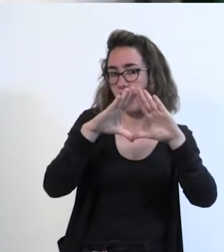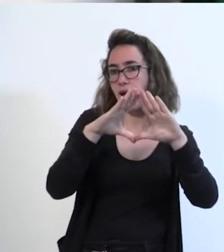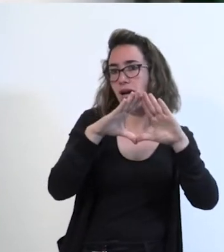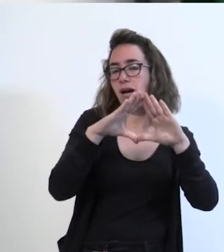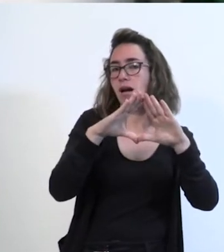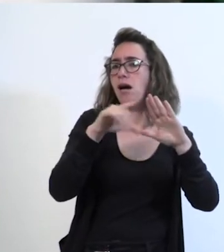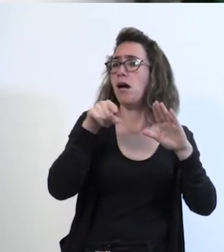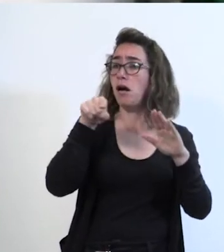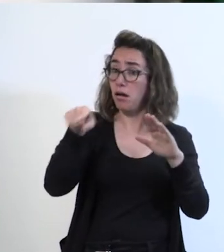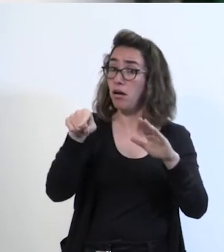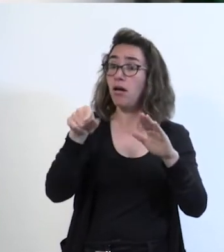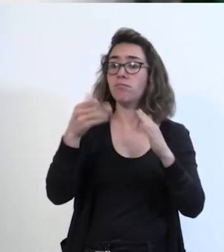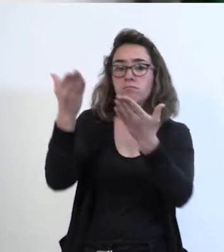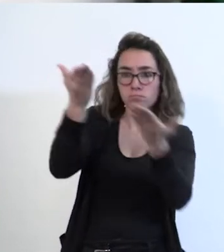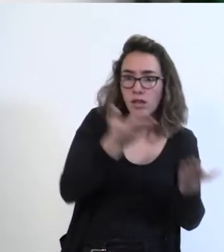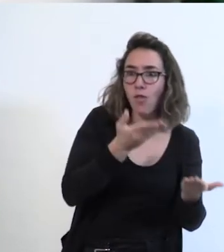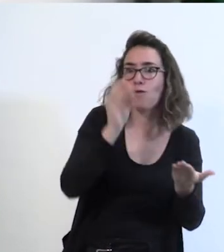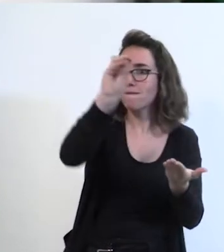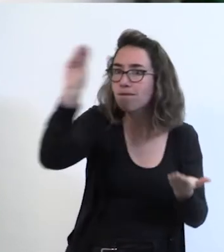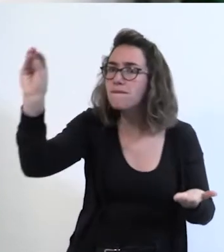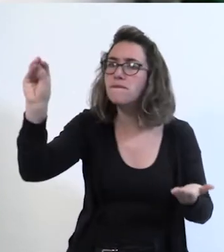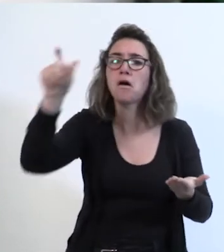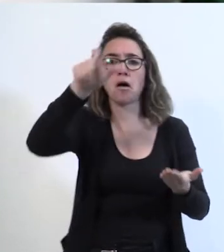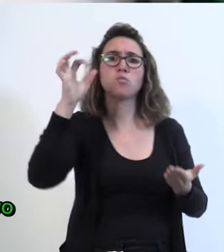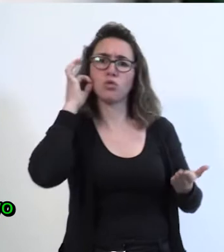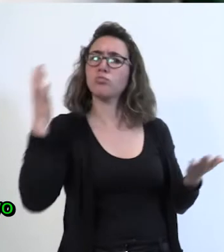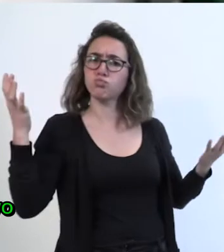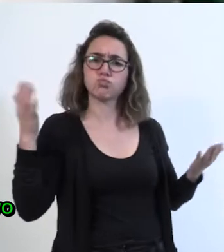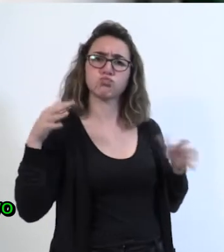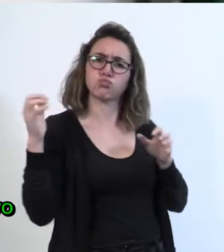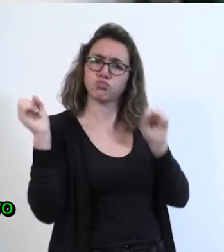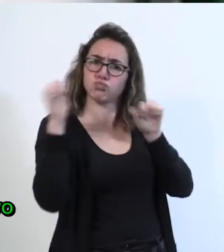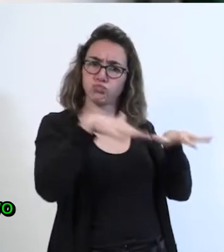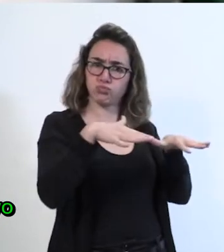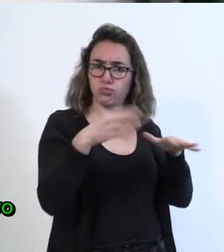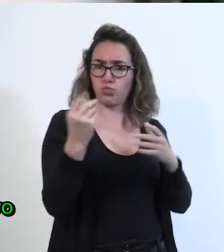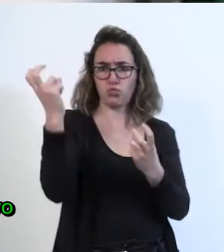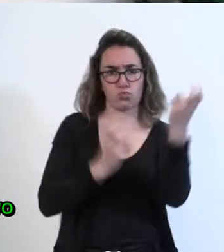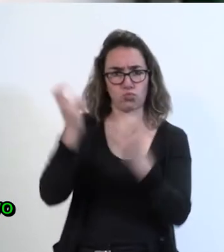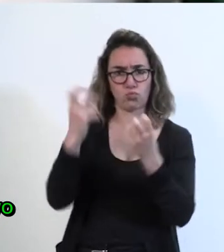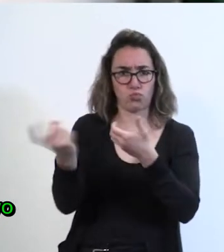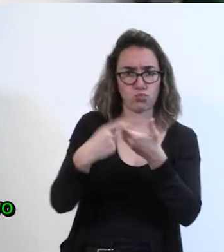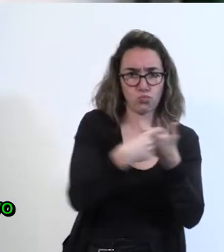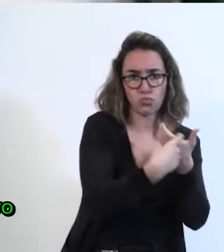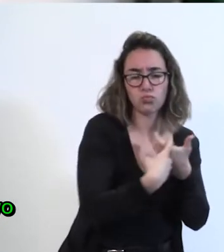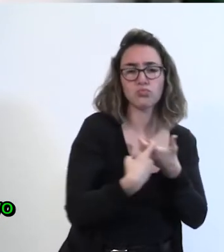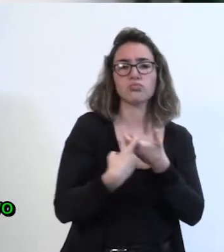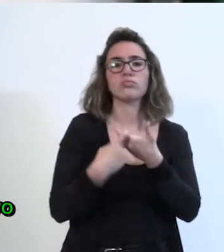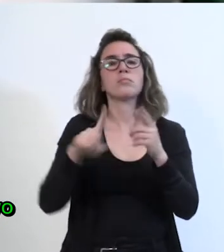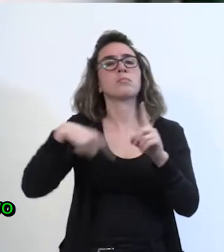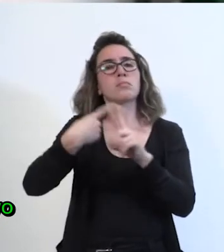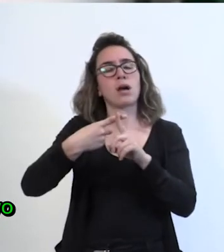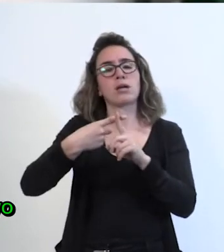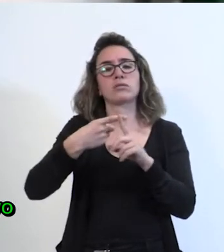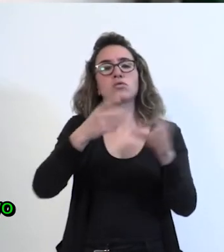es muy, muy bien recibida por mujeres. Hay también un esfuerzo de